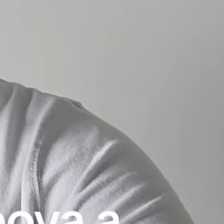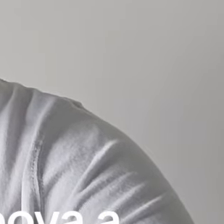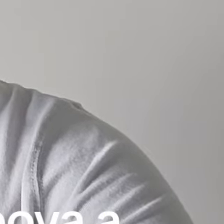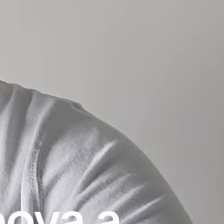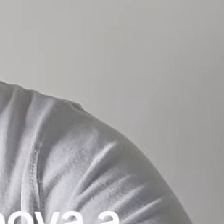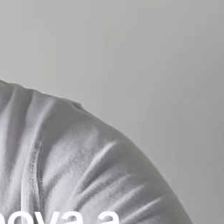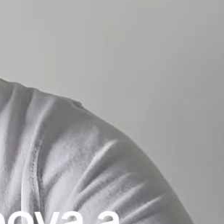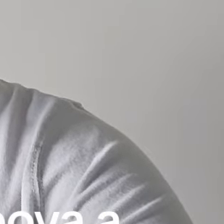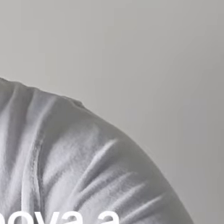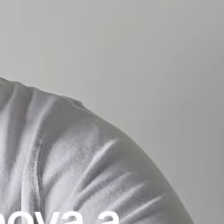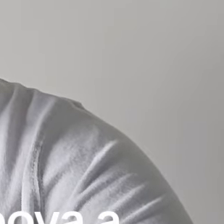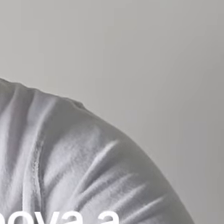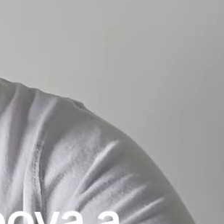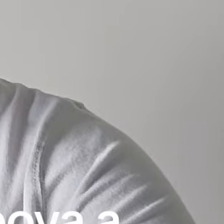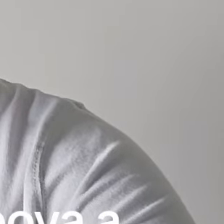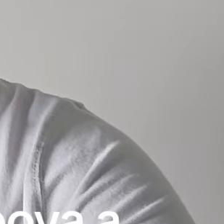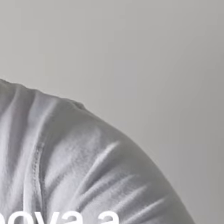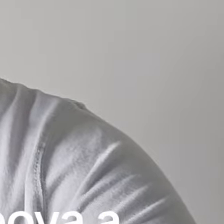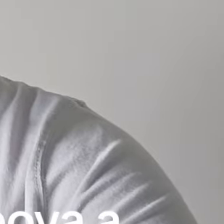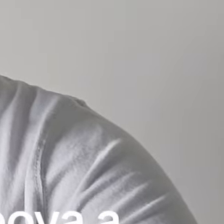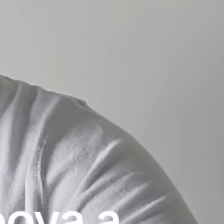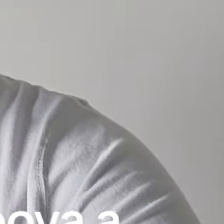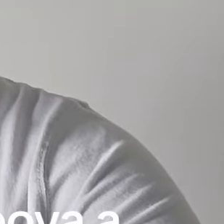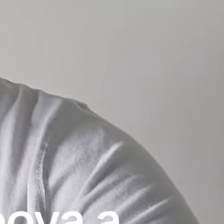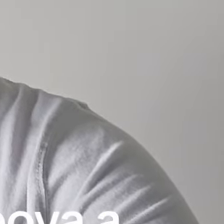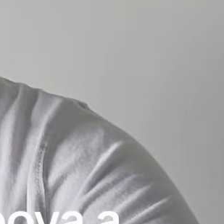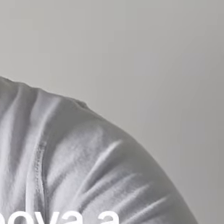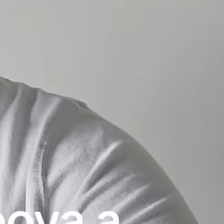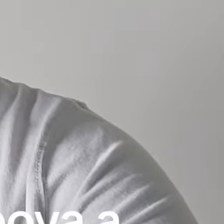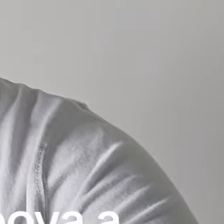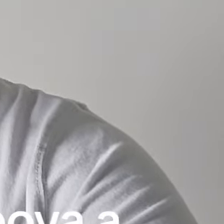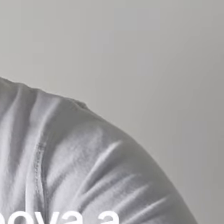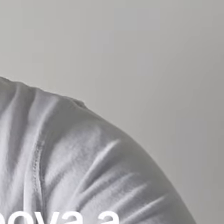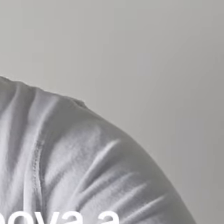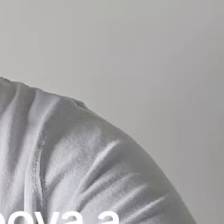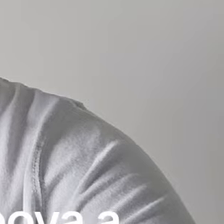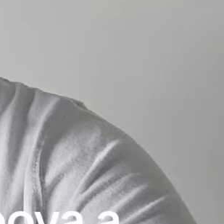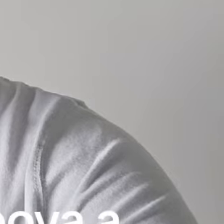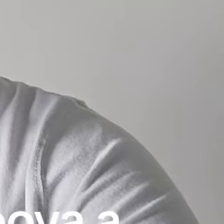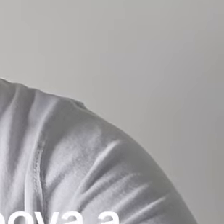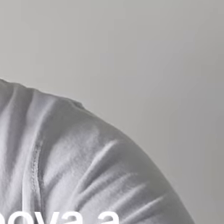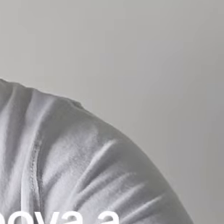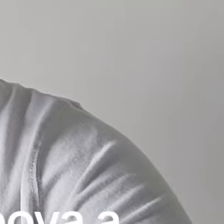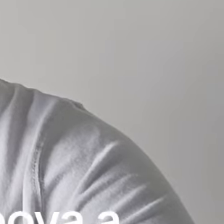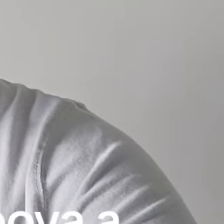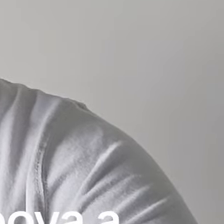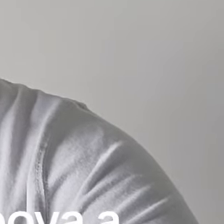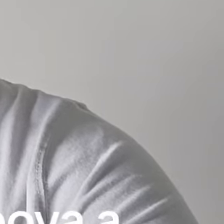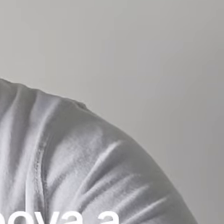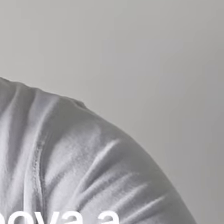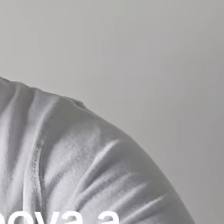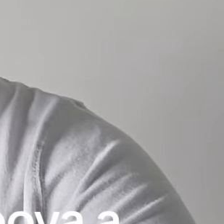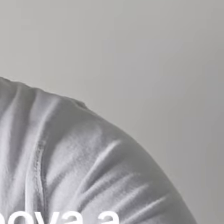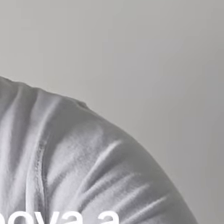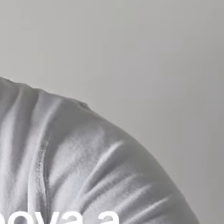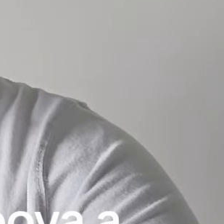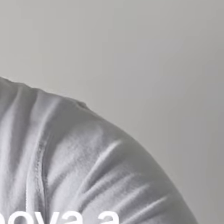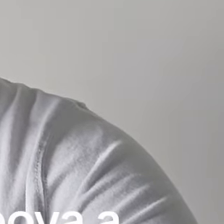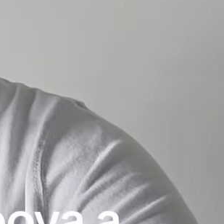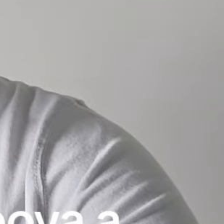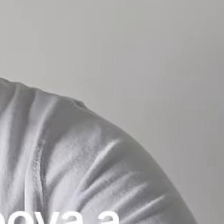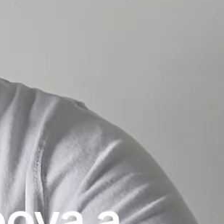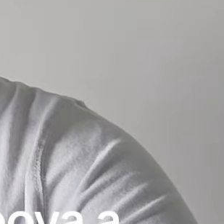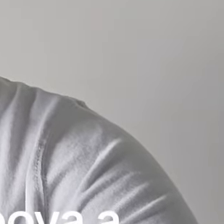destacar que le gritaban, le coreaban, no estás solo, presidente López Obrador, te queremos, te amamos.